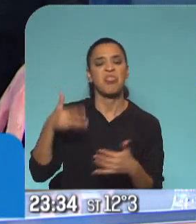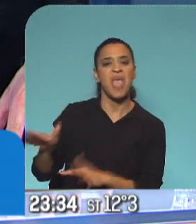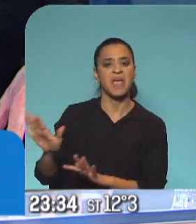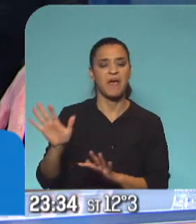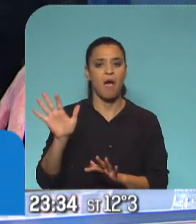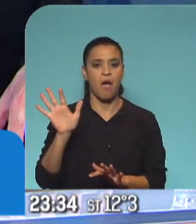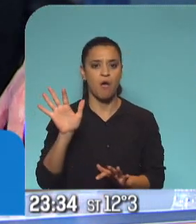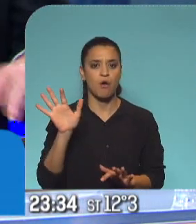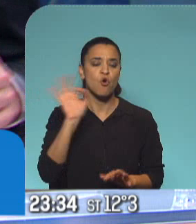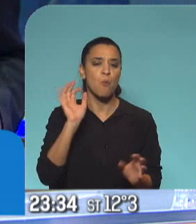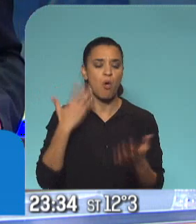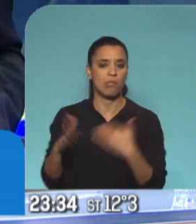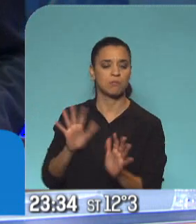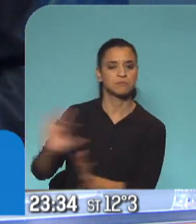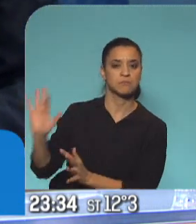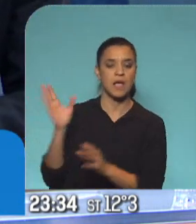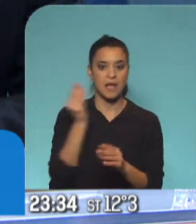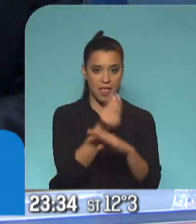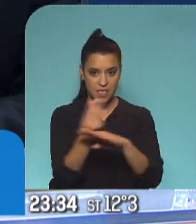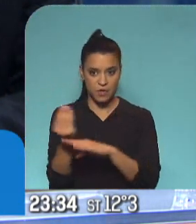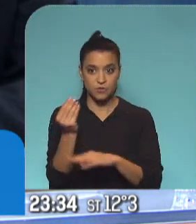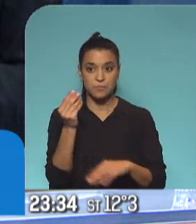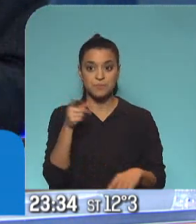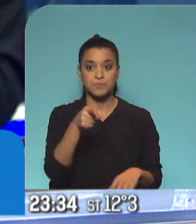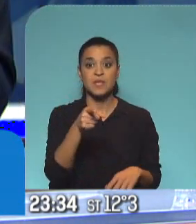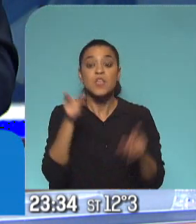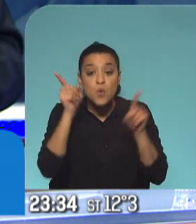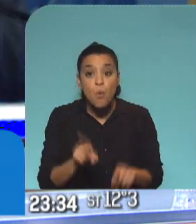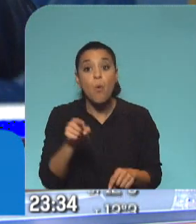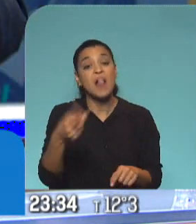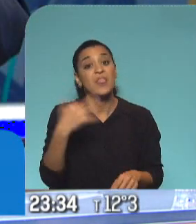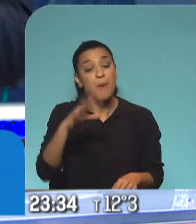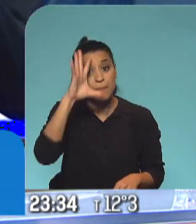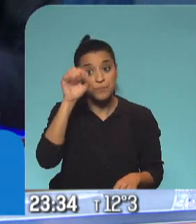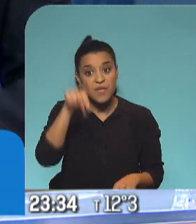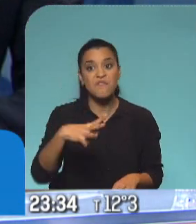que lo hayan evadido los candidatos. Lo Ahora, avanzamos en un ratito. De todos modos, hay que tener en cuenta